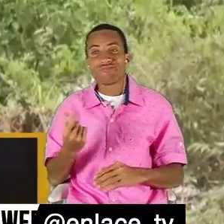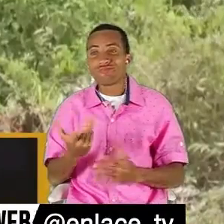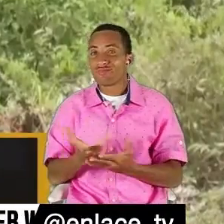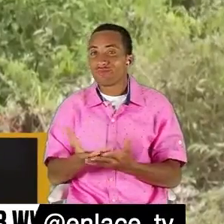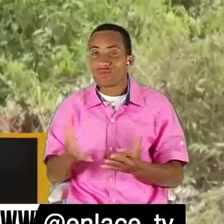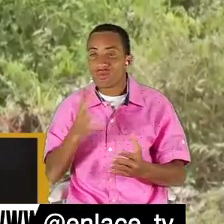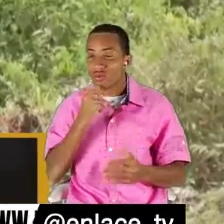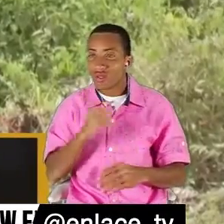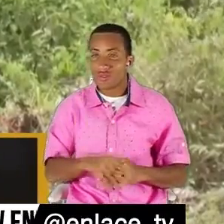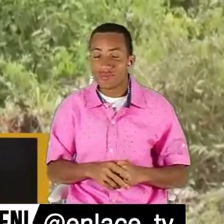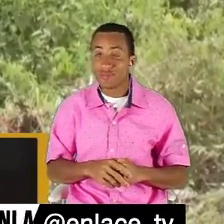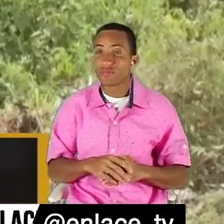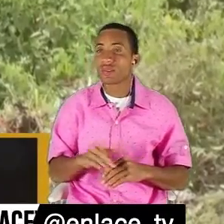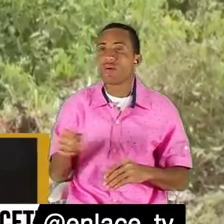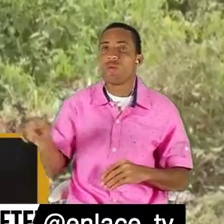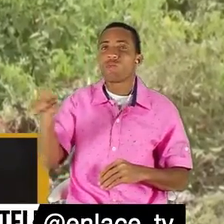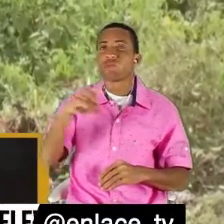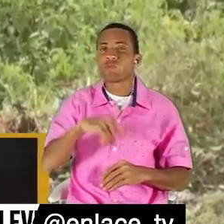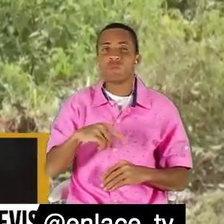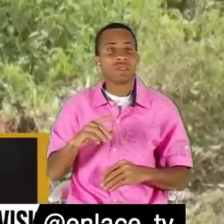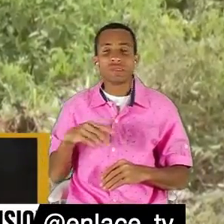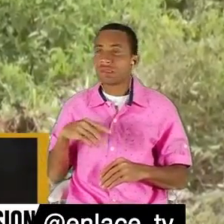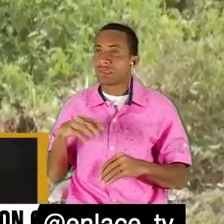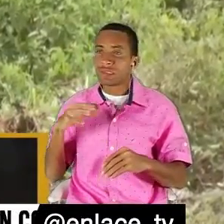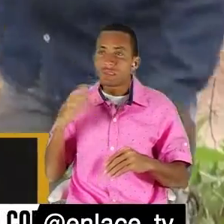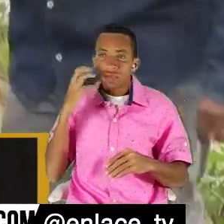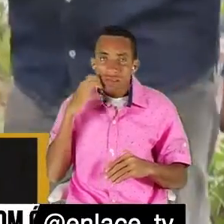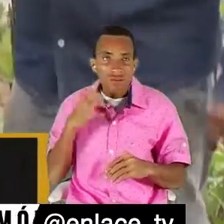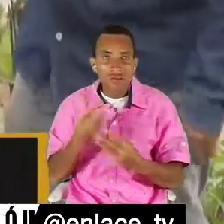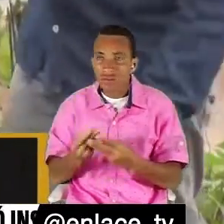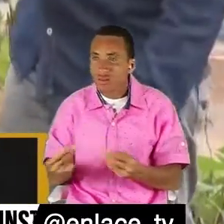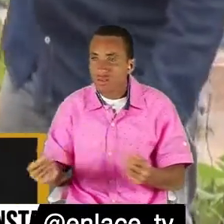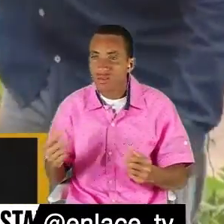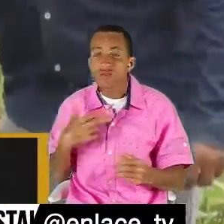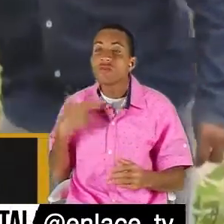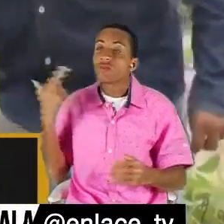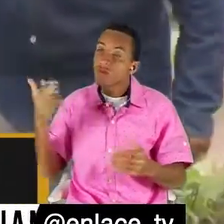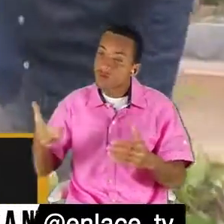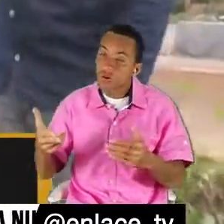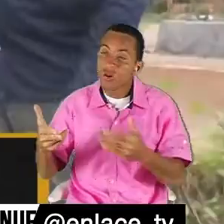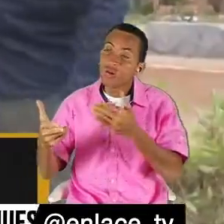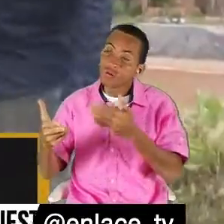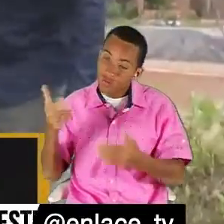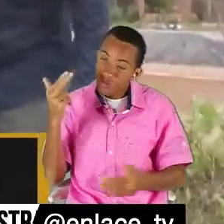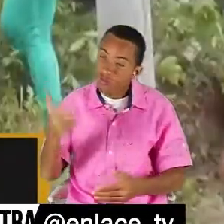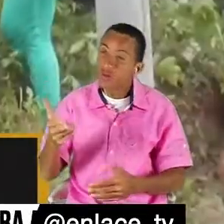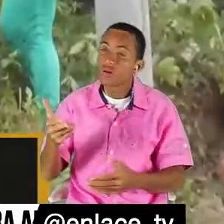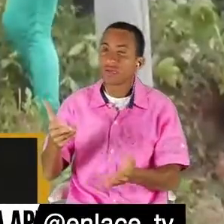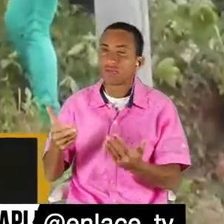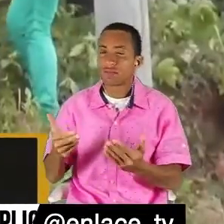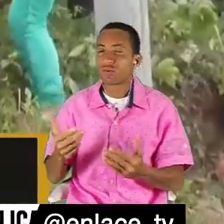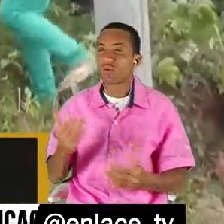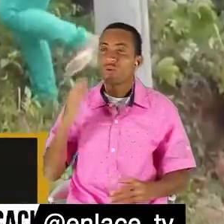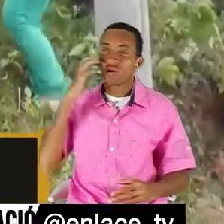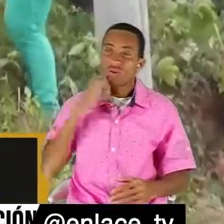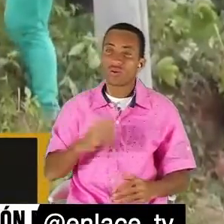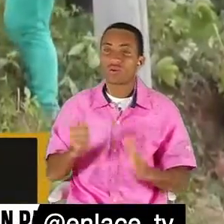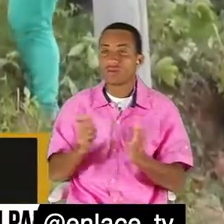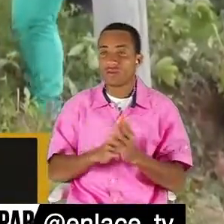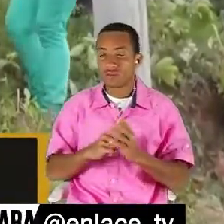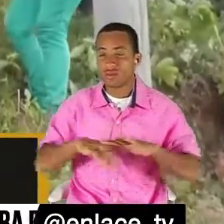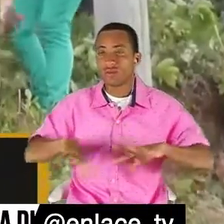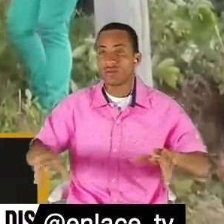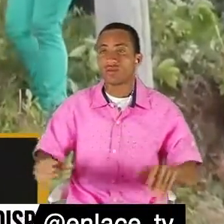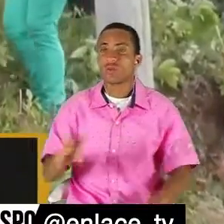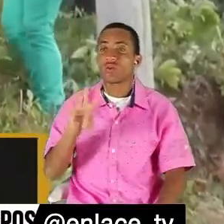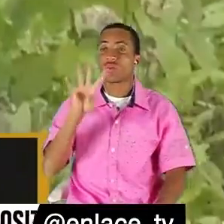delincuencia, entonces ya esta zona nos la están azotando. En la semana pasada fueron 4 atracos que hubieron y ya no solamente la gente sale y entrégueme